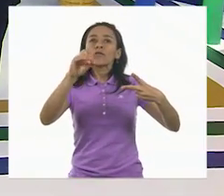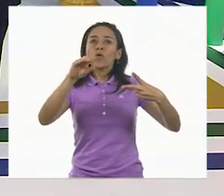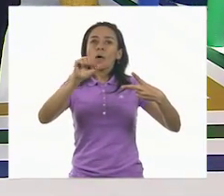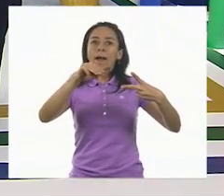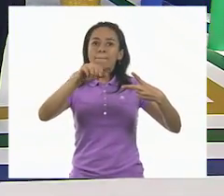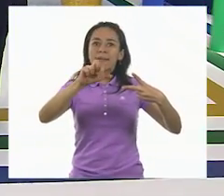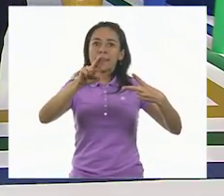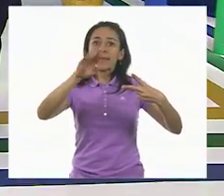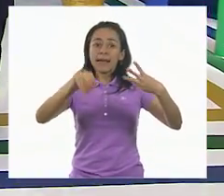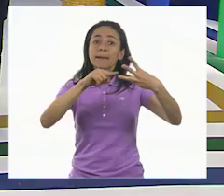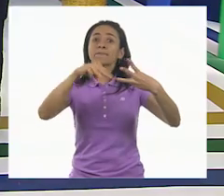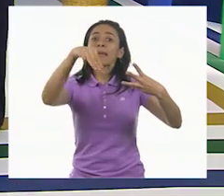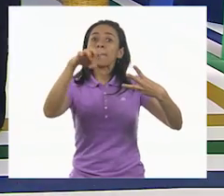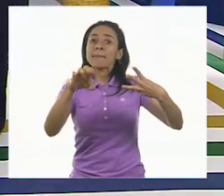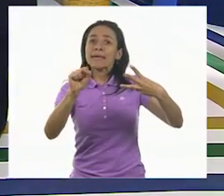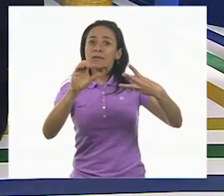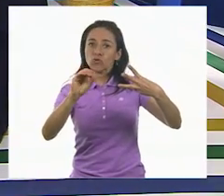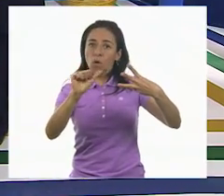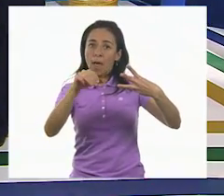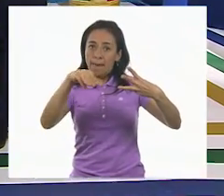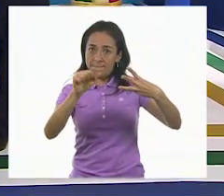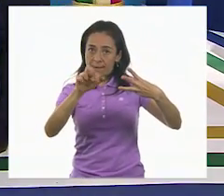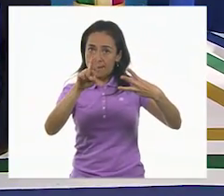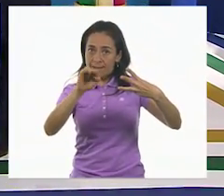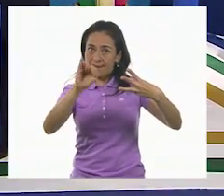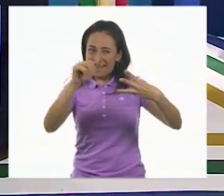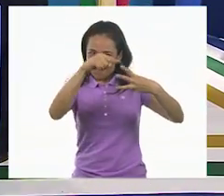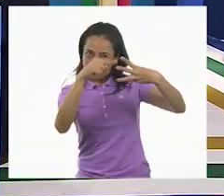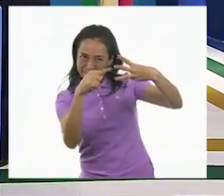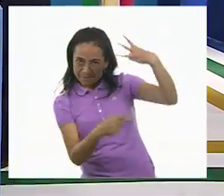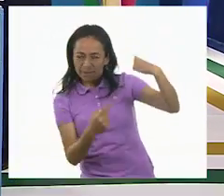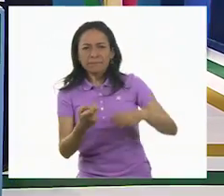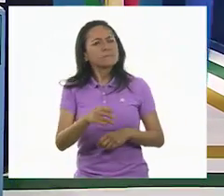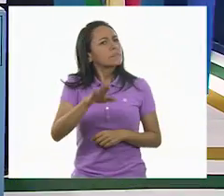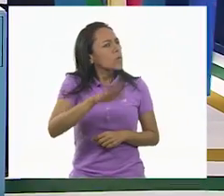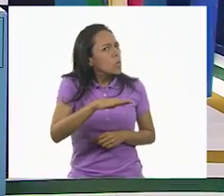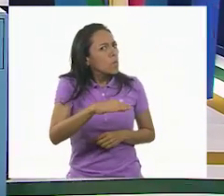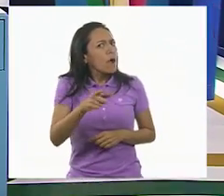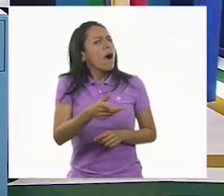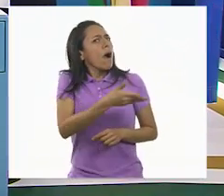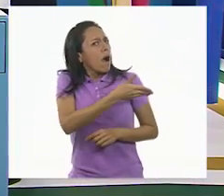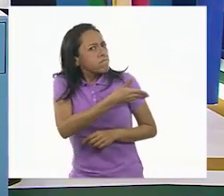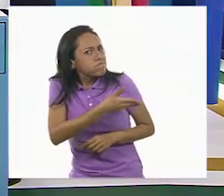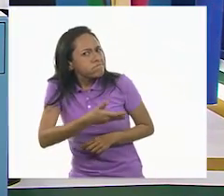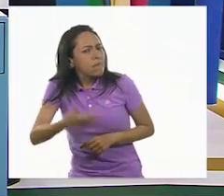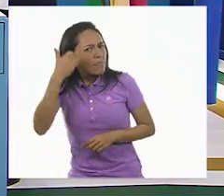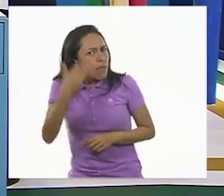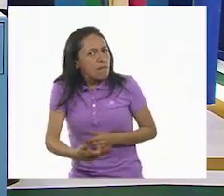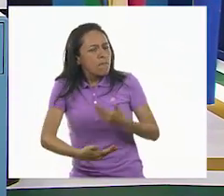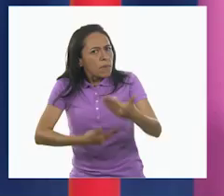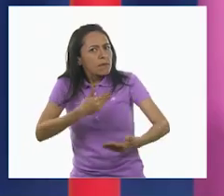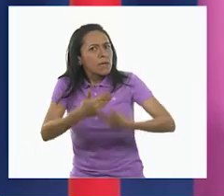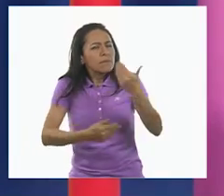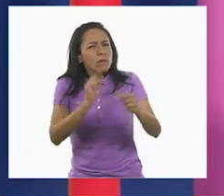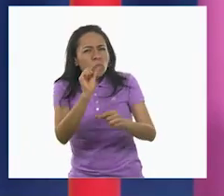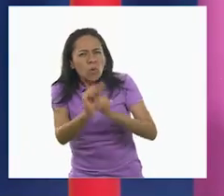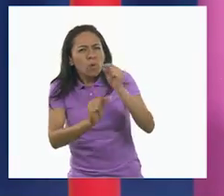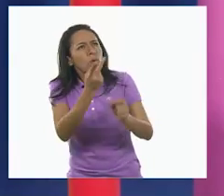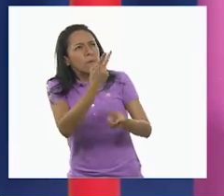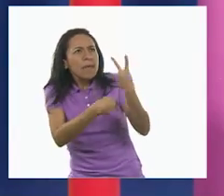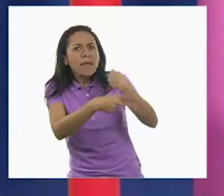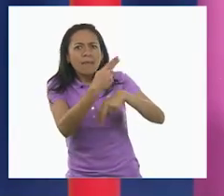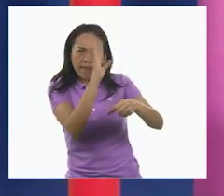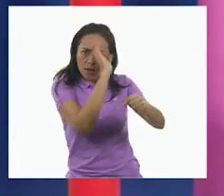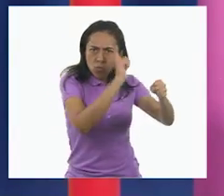Maestro, entonces durante todo este tiempo se desarrollaron las primeras culturas. Así es. Y además tiene mucho que ver el